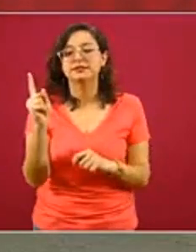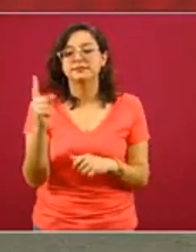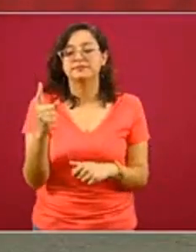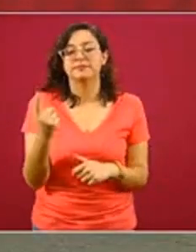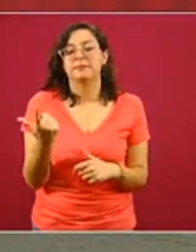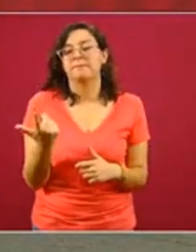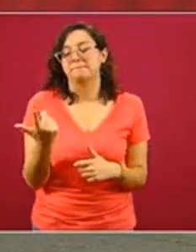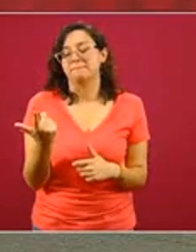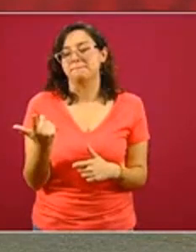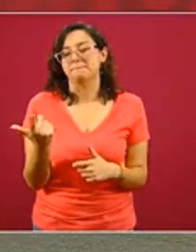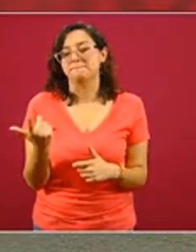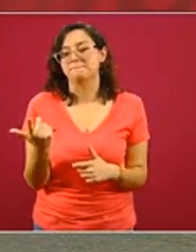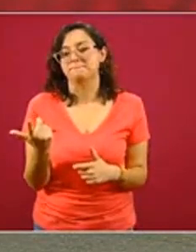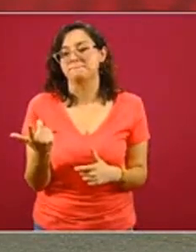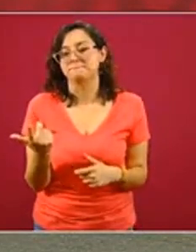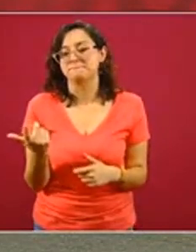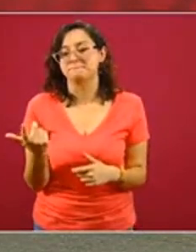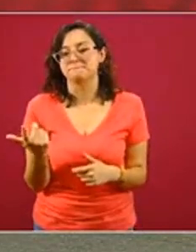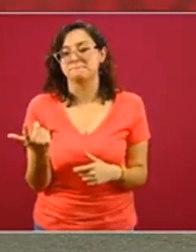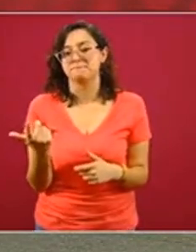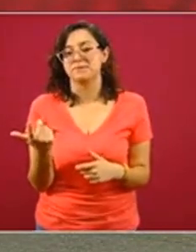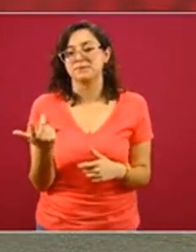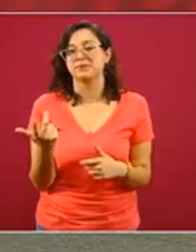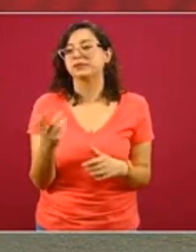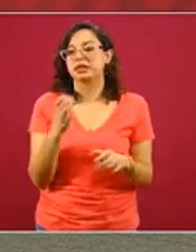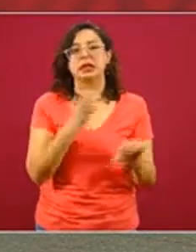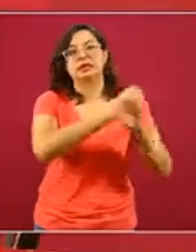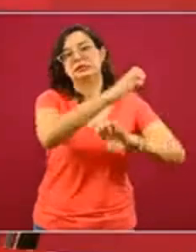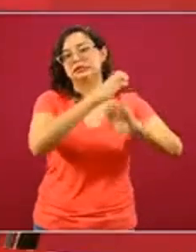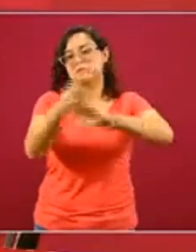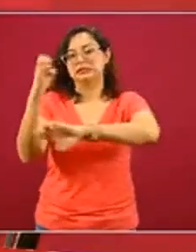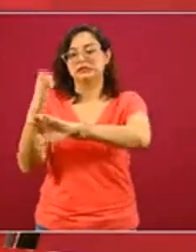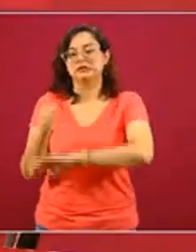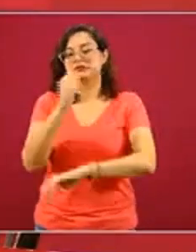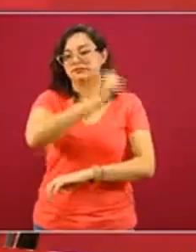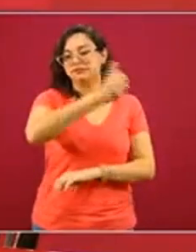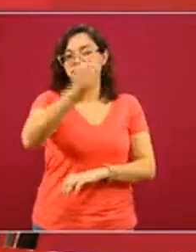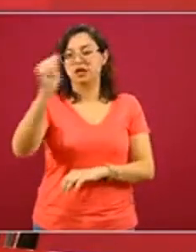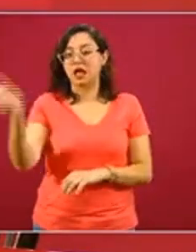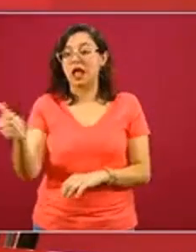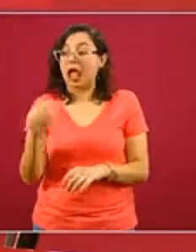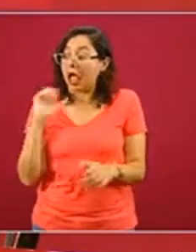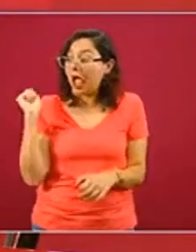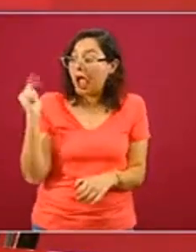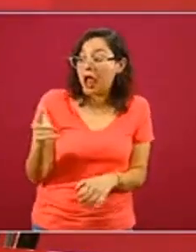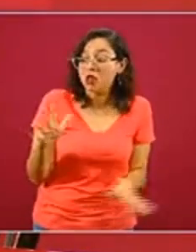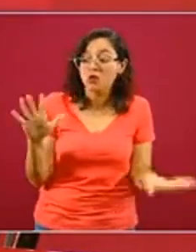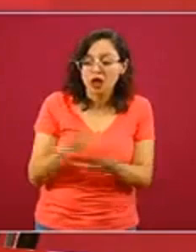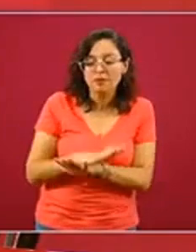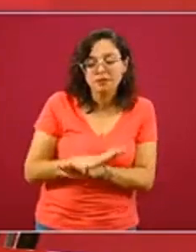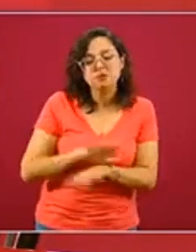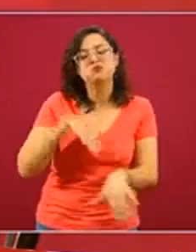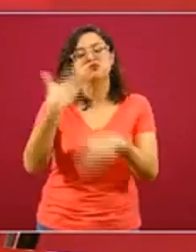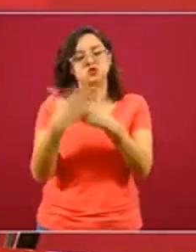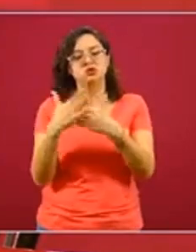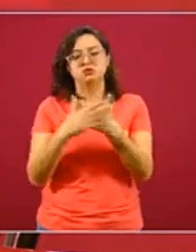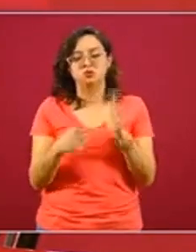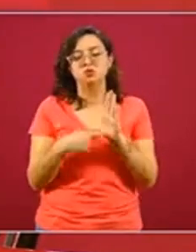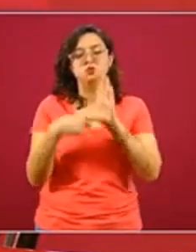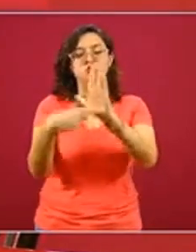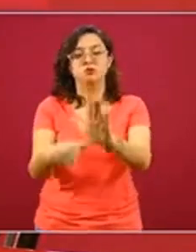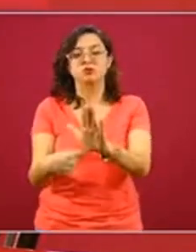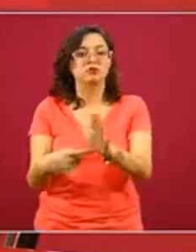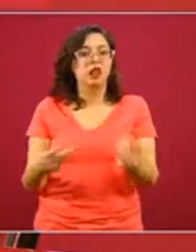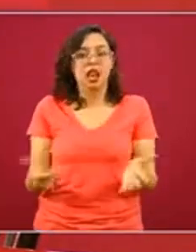en este caso agregada por entidad federativa. Entonces, si algo cambia, lo presentaremos, puede ser que cambie, es decir, no hay